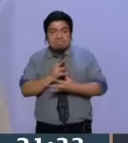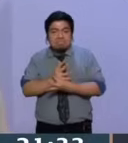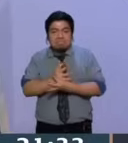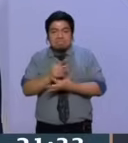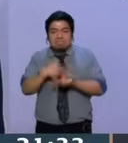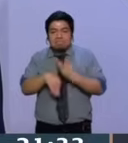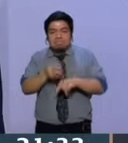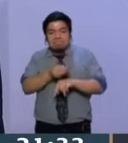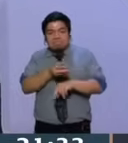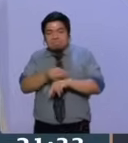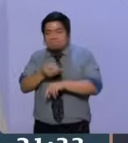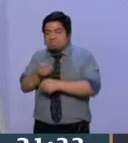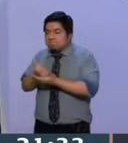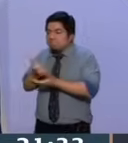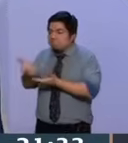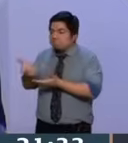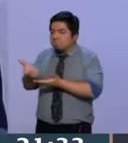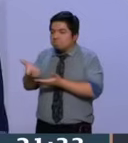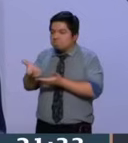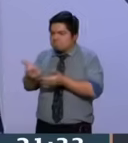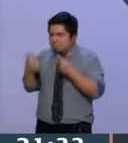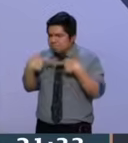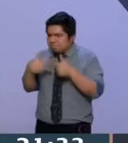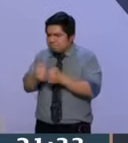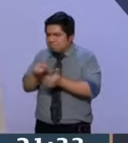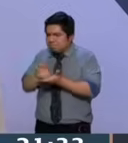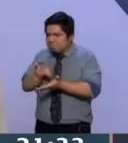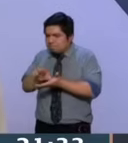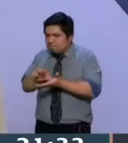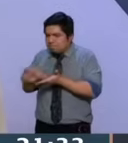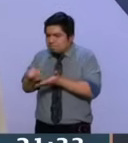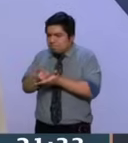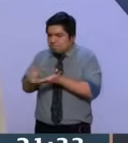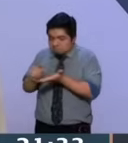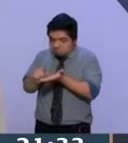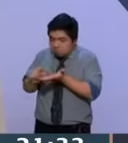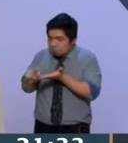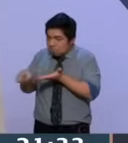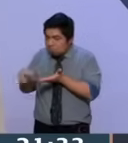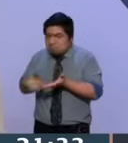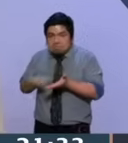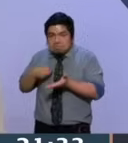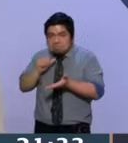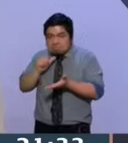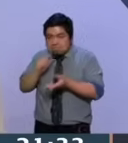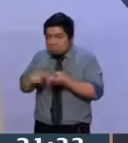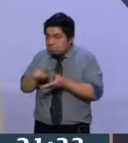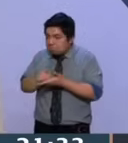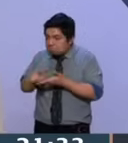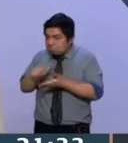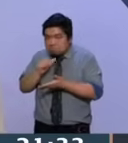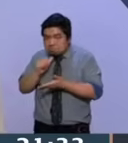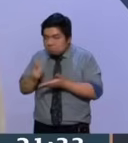todo se soluciona con dinero. Una persona con discapacidad, con el recurso que le dan, no vive, no hace, no tiene derecho a